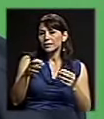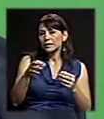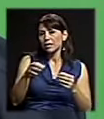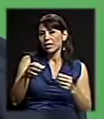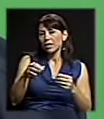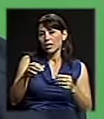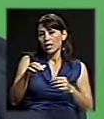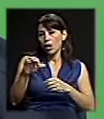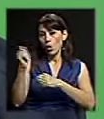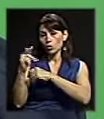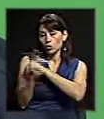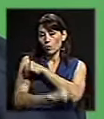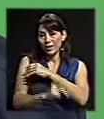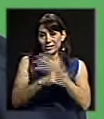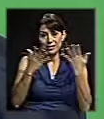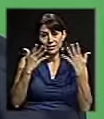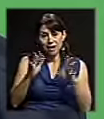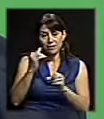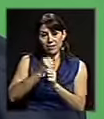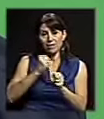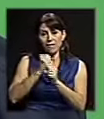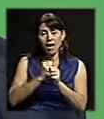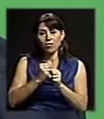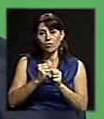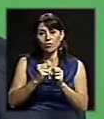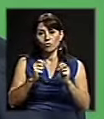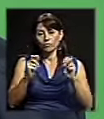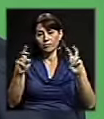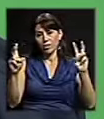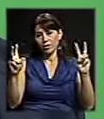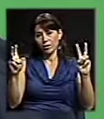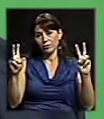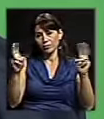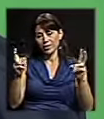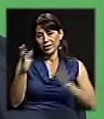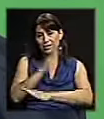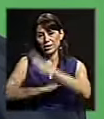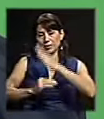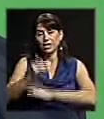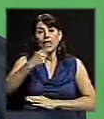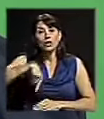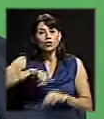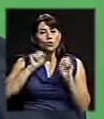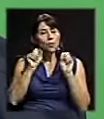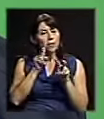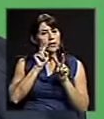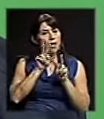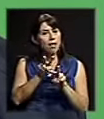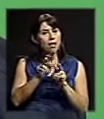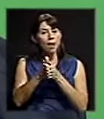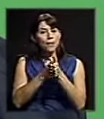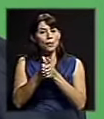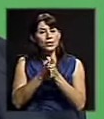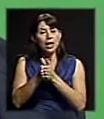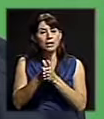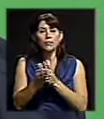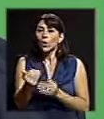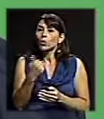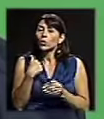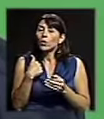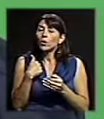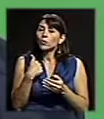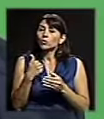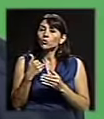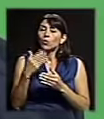en el tema de discapacidad y que nosotros podemos aprovechar eh tuvimos un intercambio muy rico con